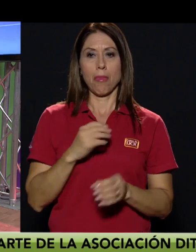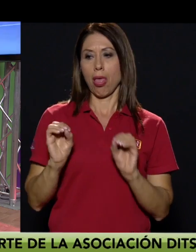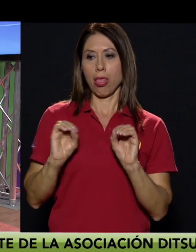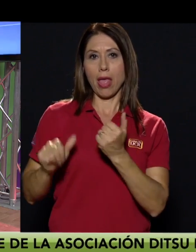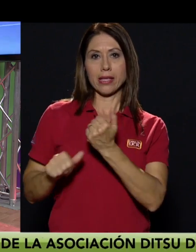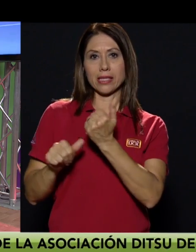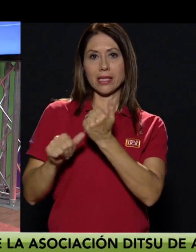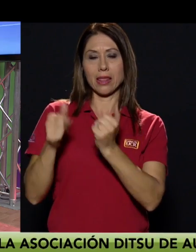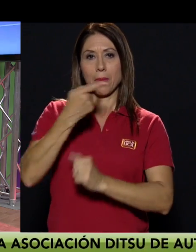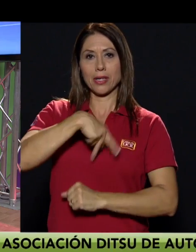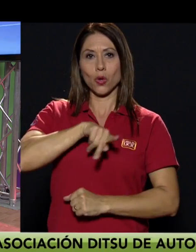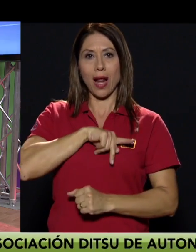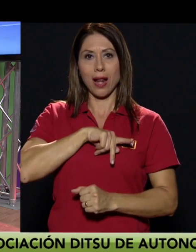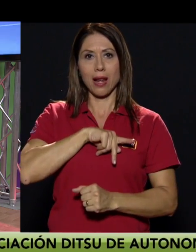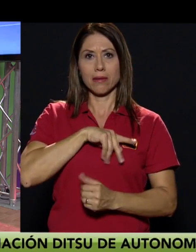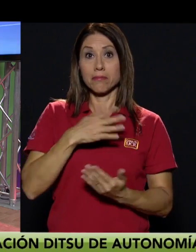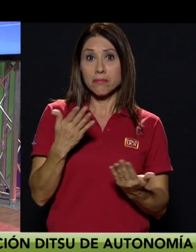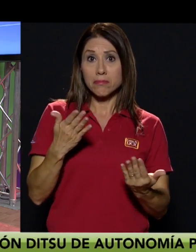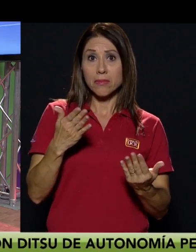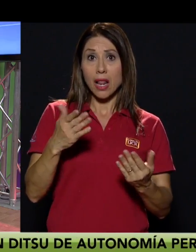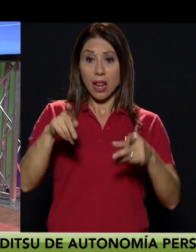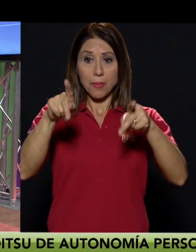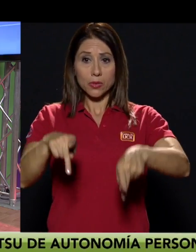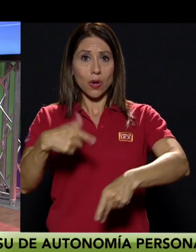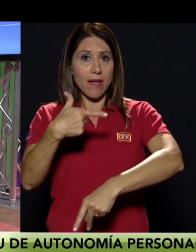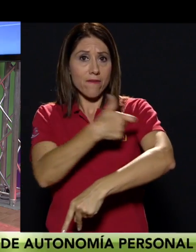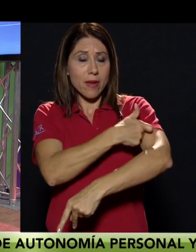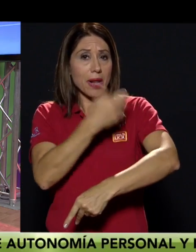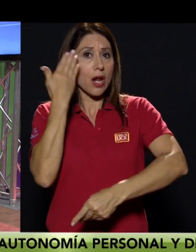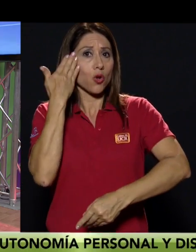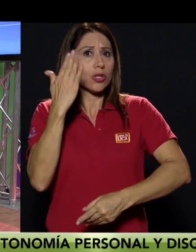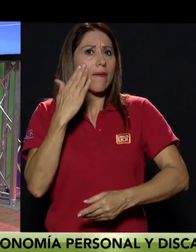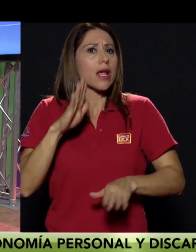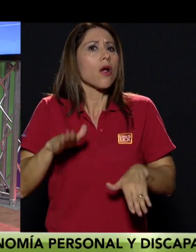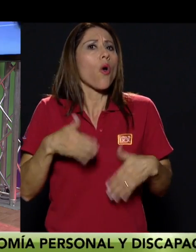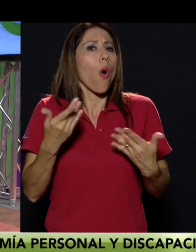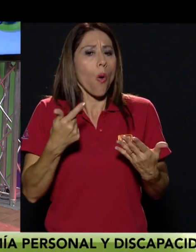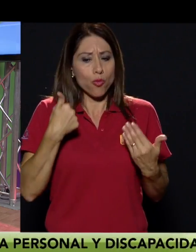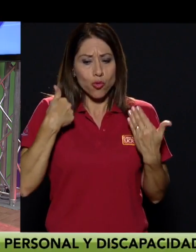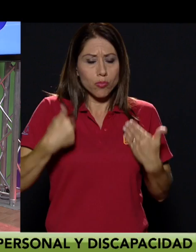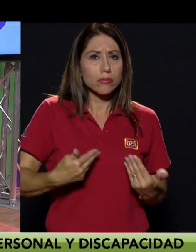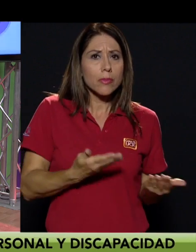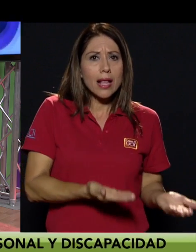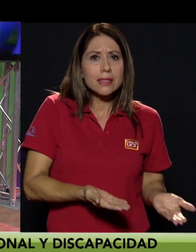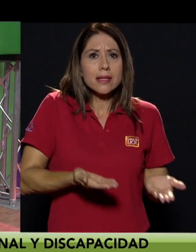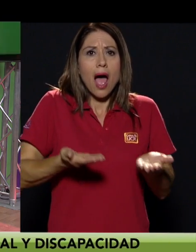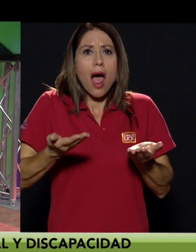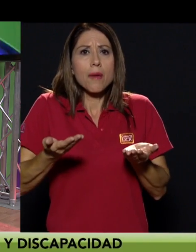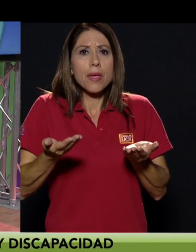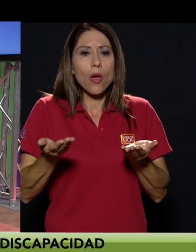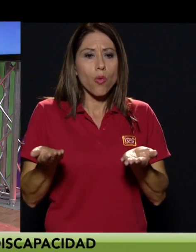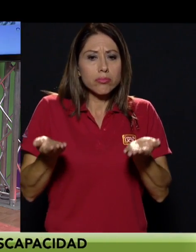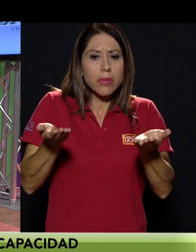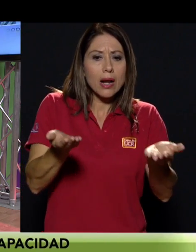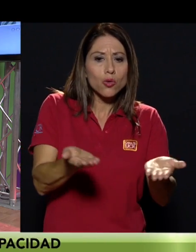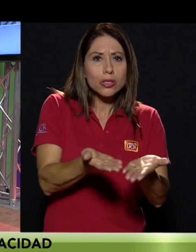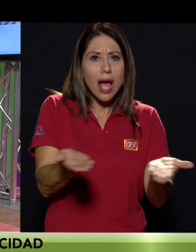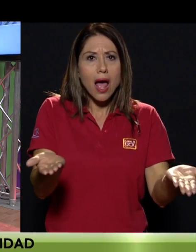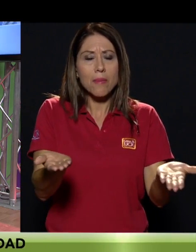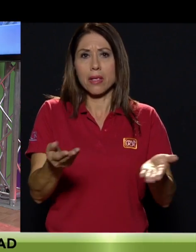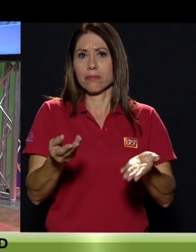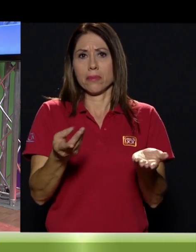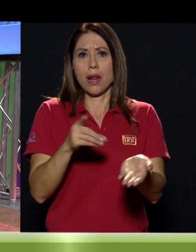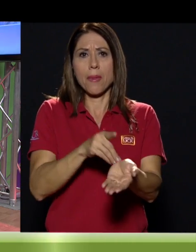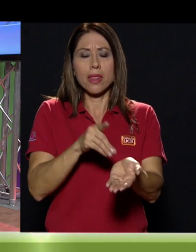personal? La enfermera no va a saber el manejo adecuado de cómo alzarme, de cómo acostarme, y el